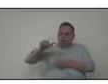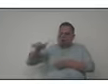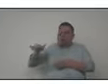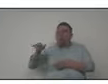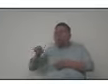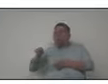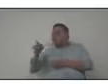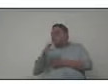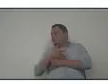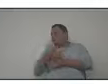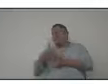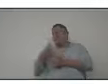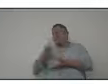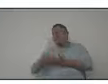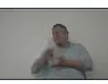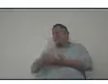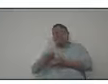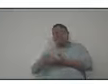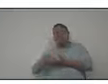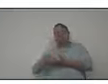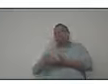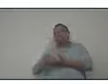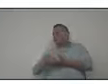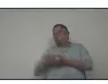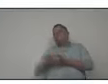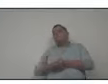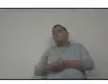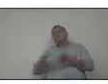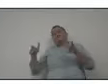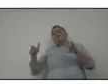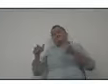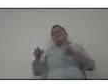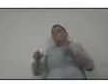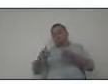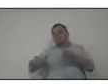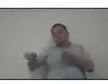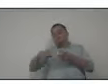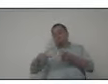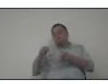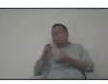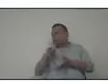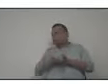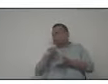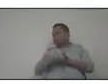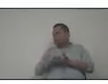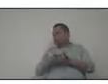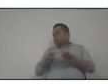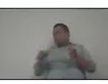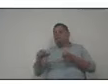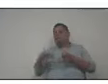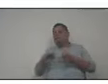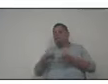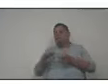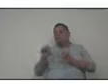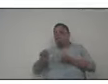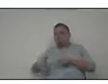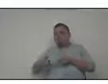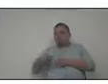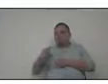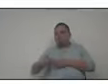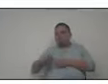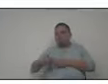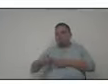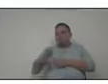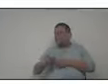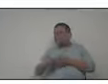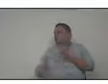régimen subsidiado de los municipios, y vimos que mucha gente de nuestros usuarios subsidiados tenían capacidad de pago. Y aún